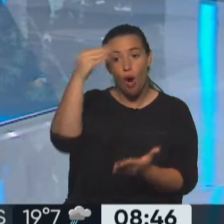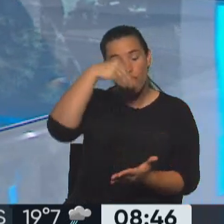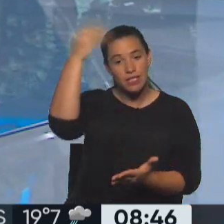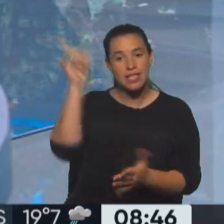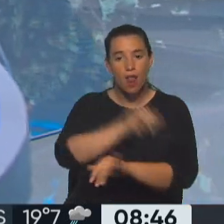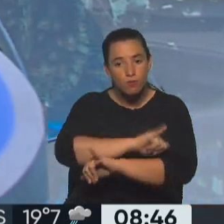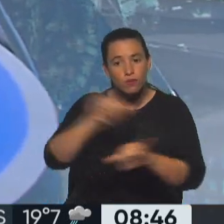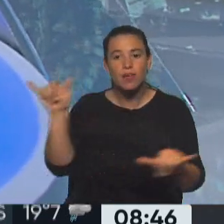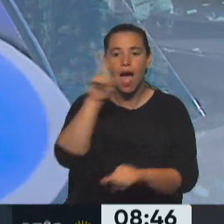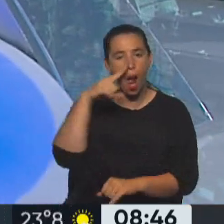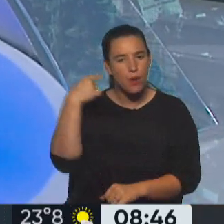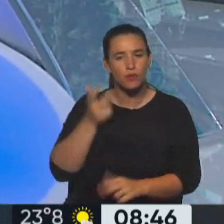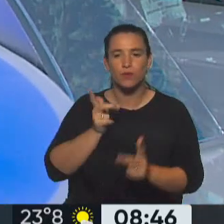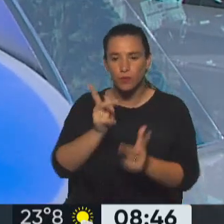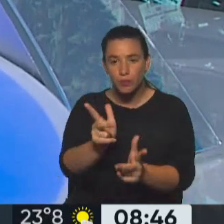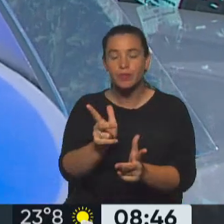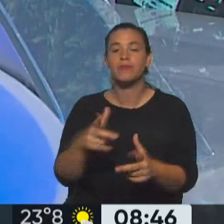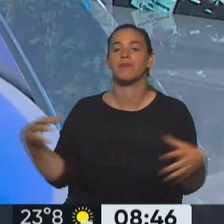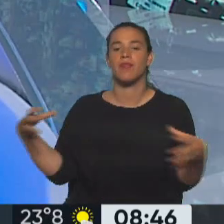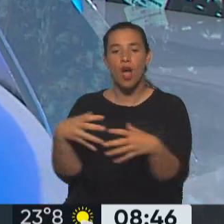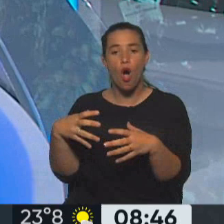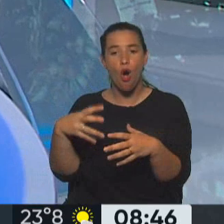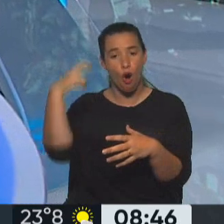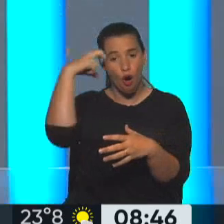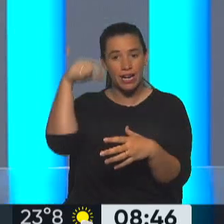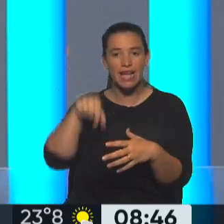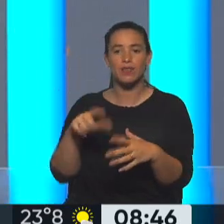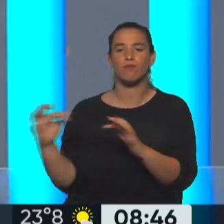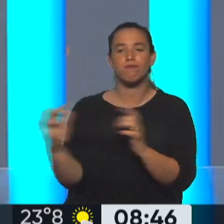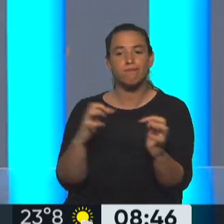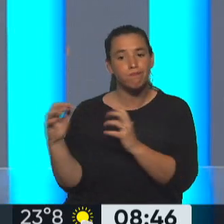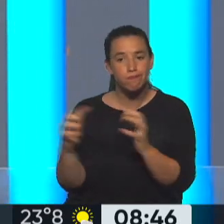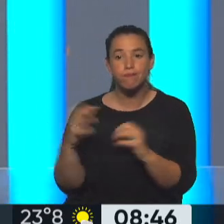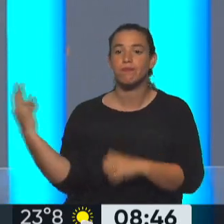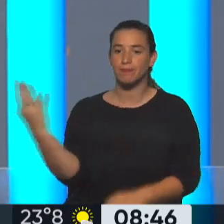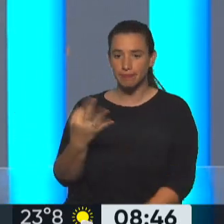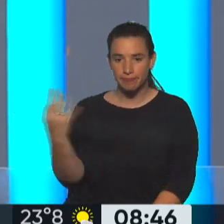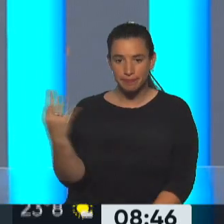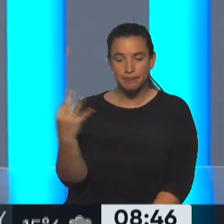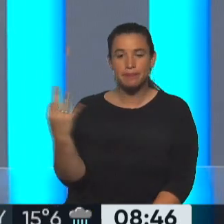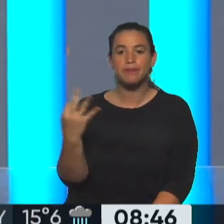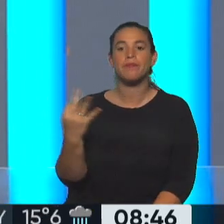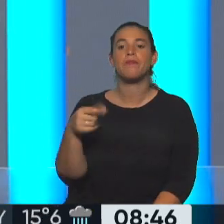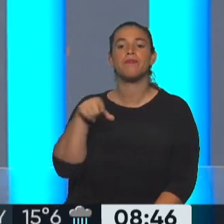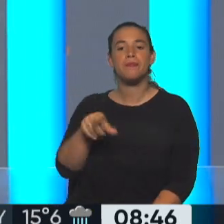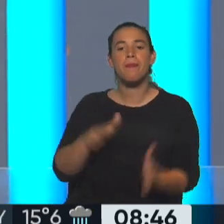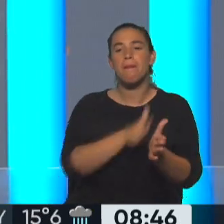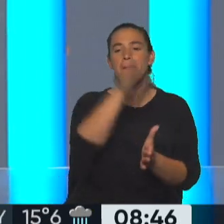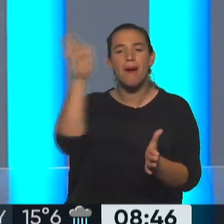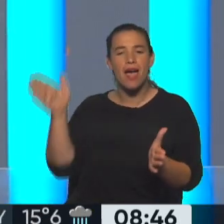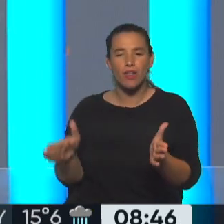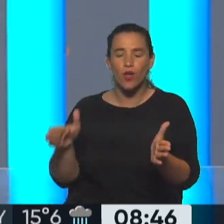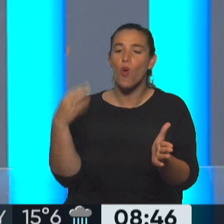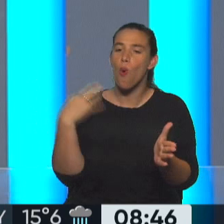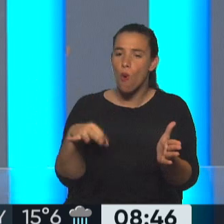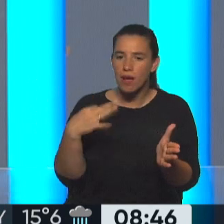Nación, Alberto Fernández, al Congreso para sesionar en este periodo de sesiones extraordinarias. Es el periodo en el cual únicamente